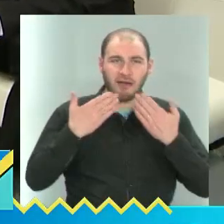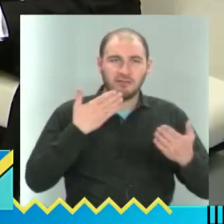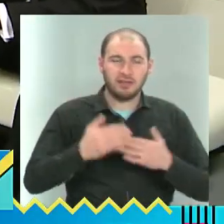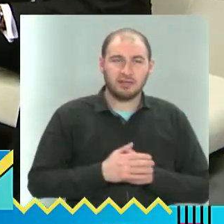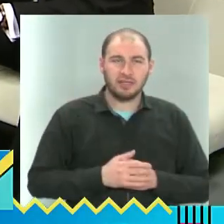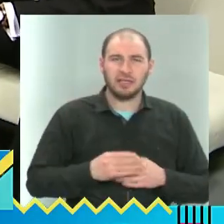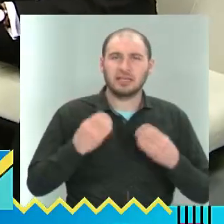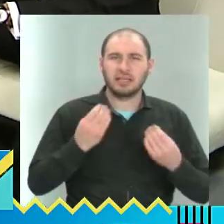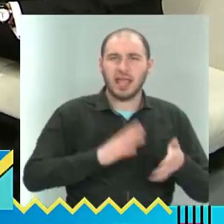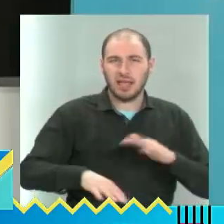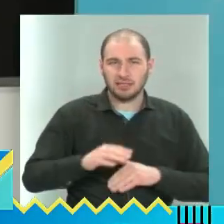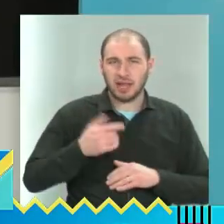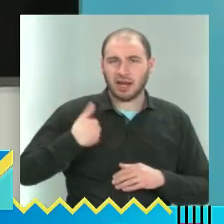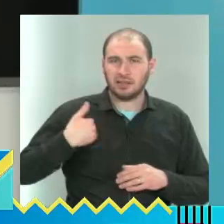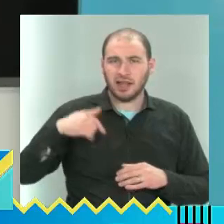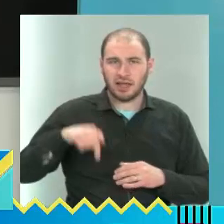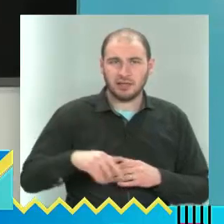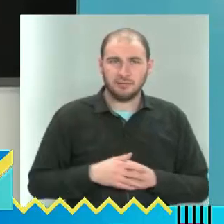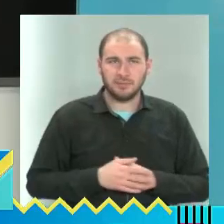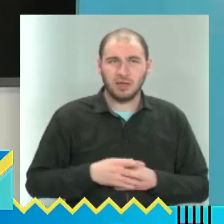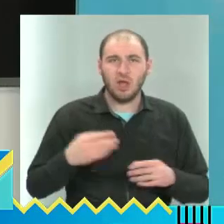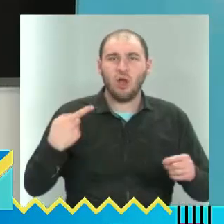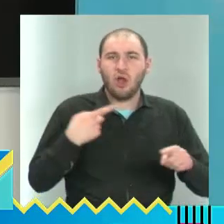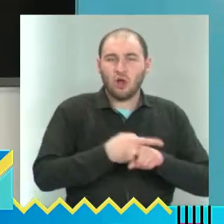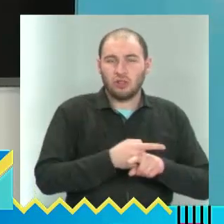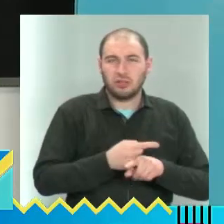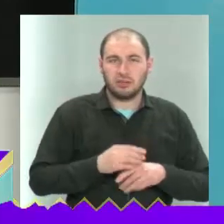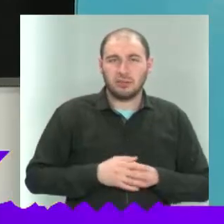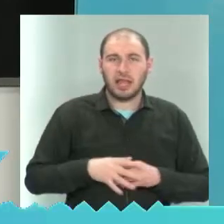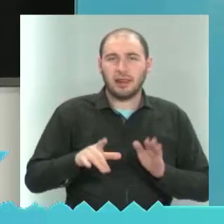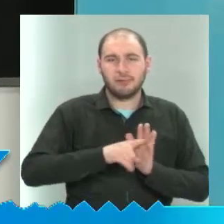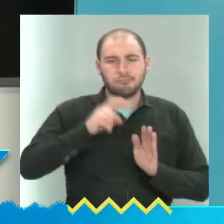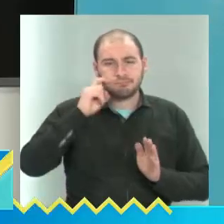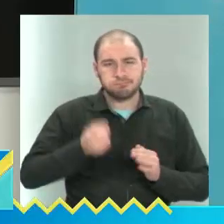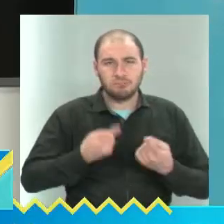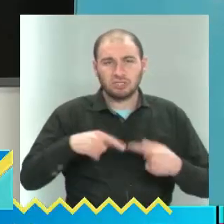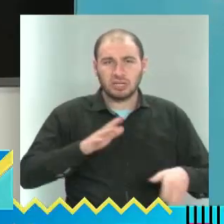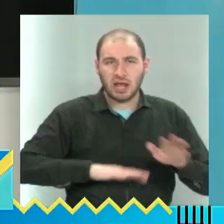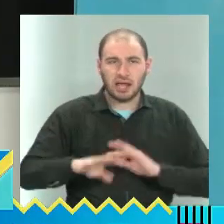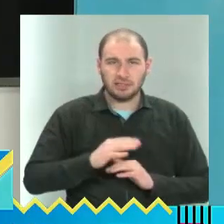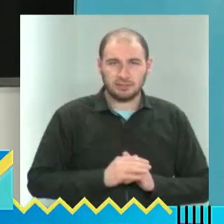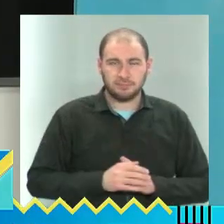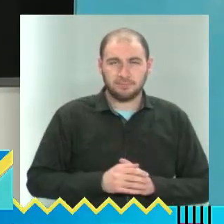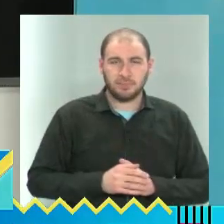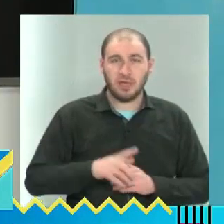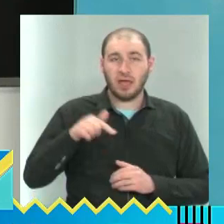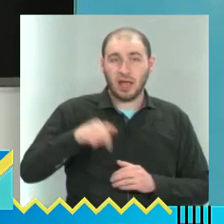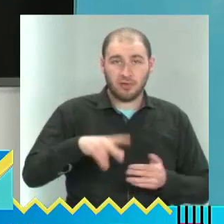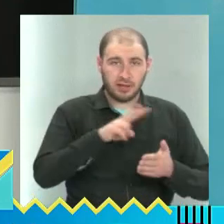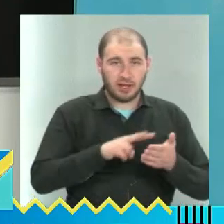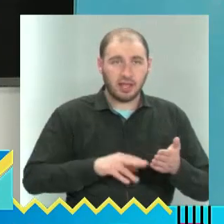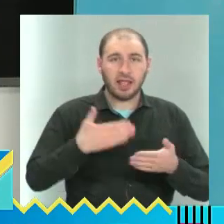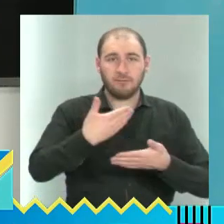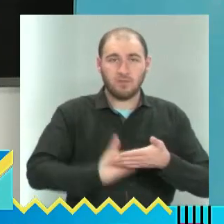de qué se está haciendo en nuestro país en contra de este delito, esta actividad ilegal que hoy leíamos